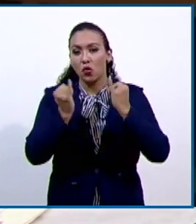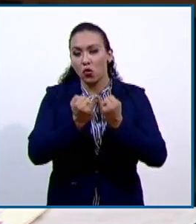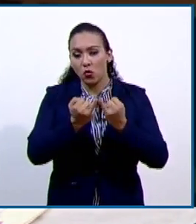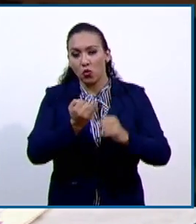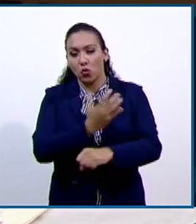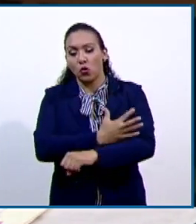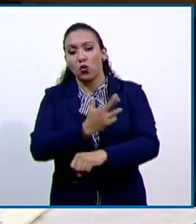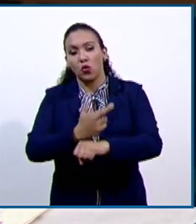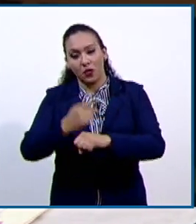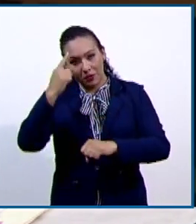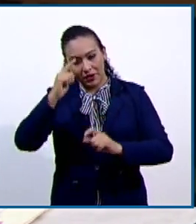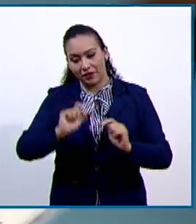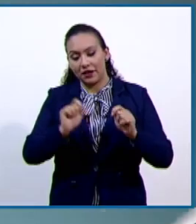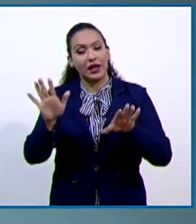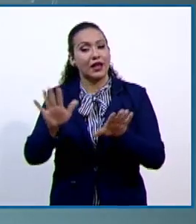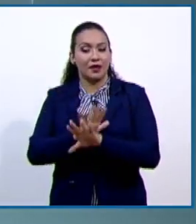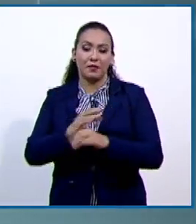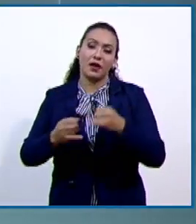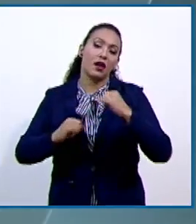el de Junta de Gobierno.